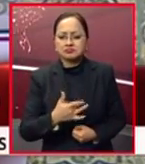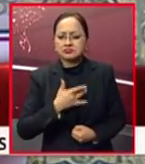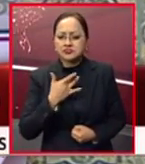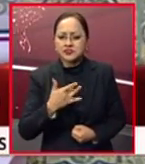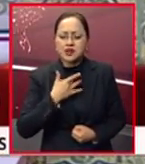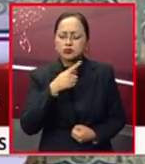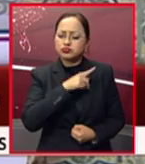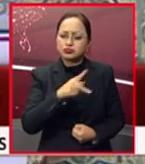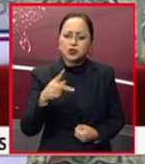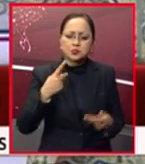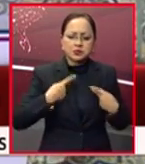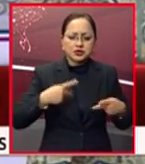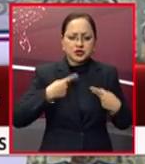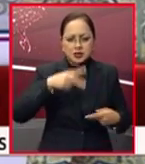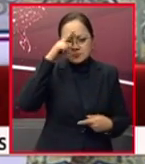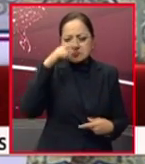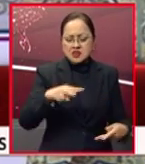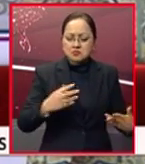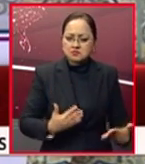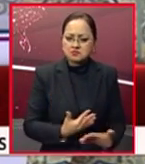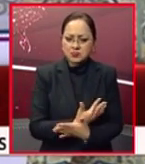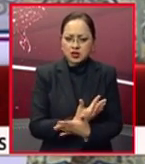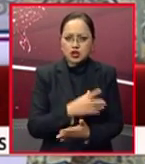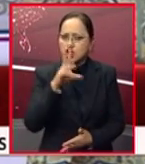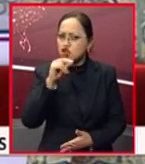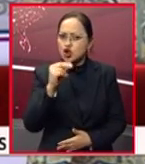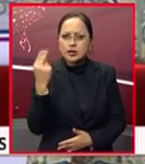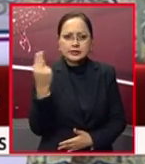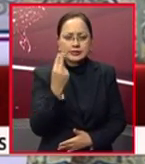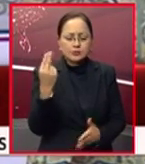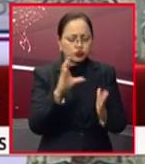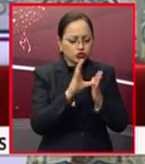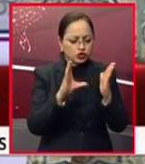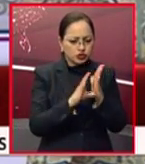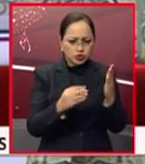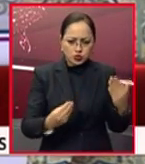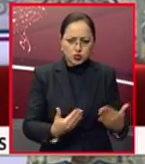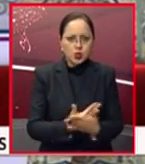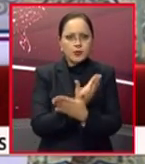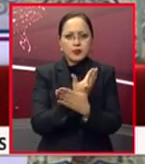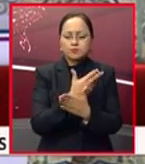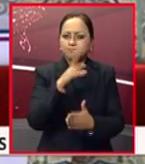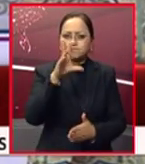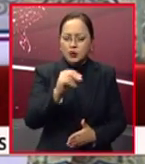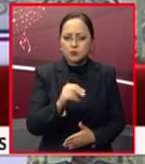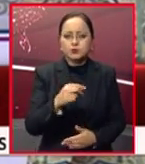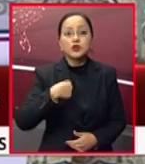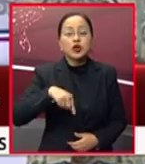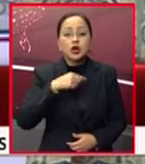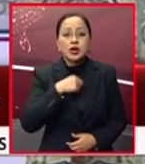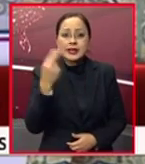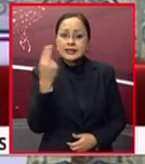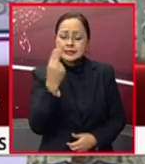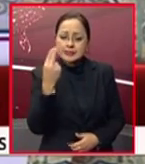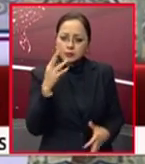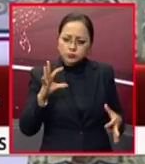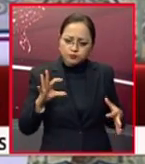los mexicanos no requerimos una nueva Constitución. Requerimos vivir la que